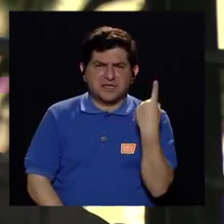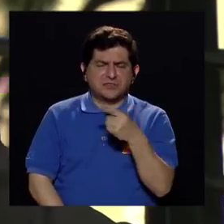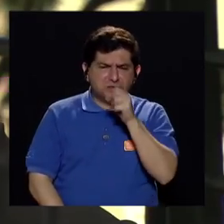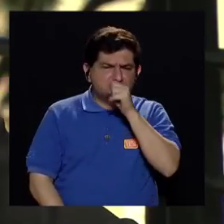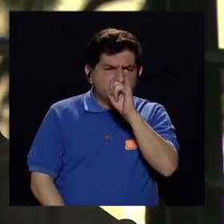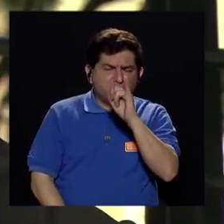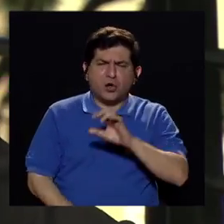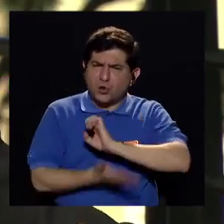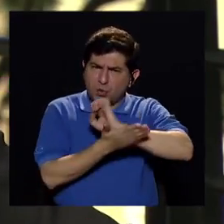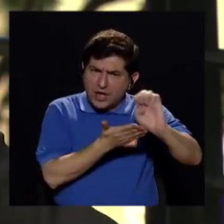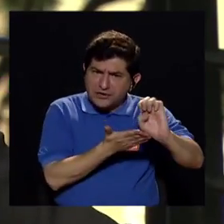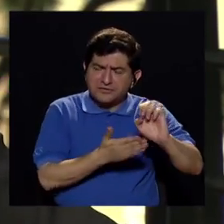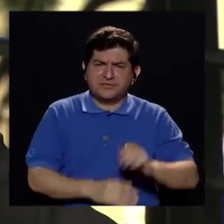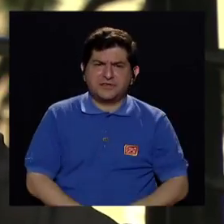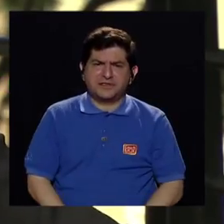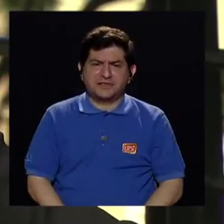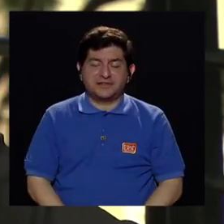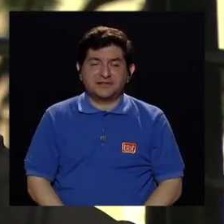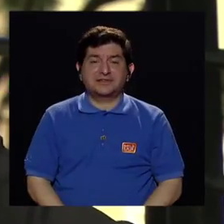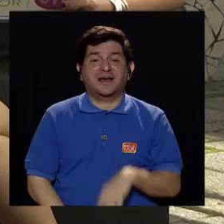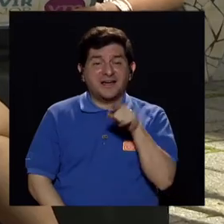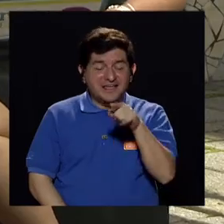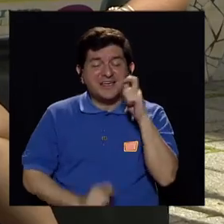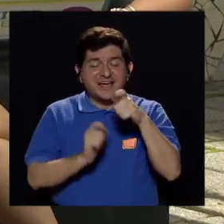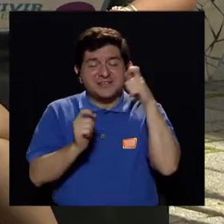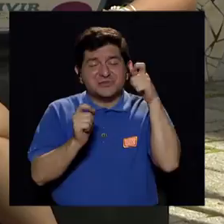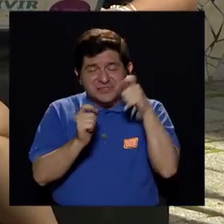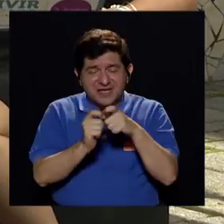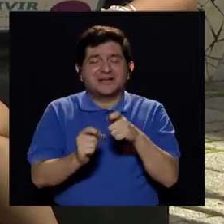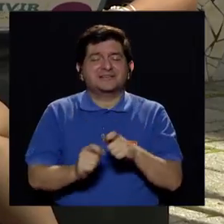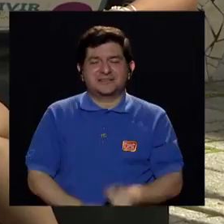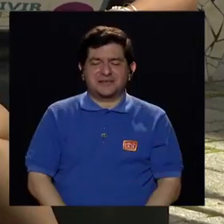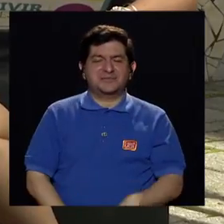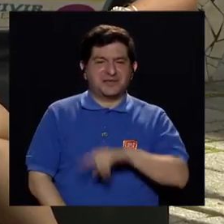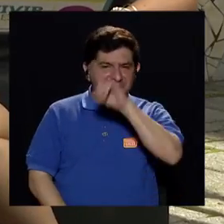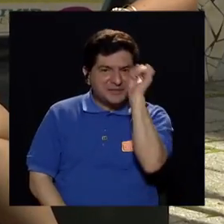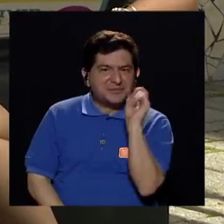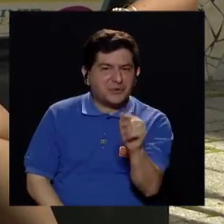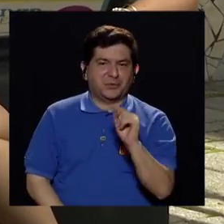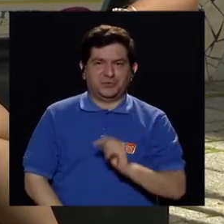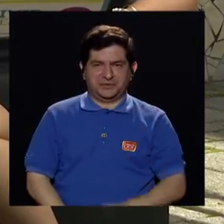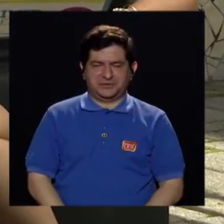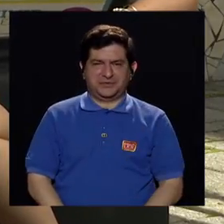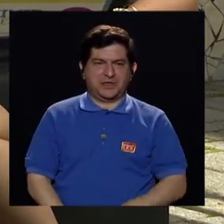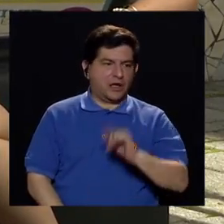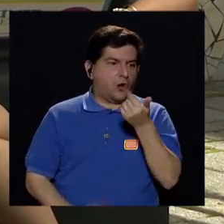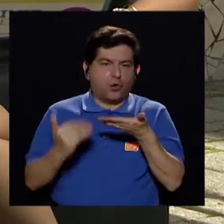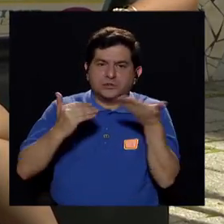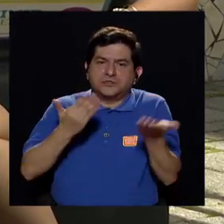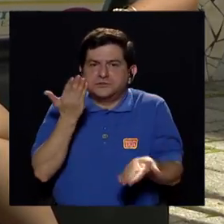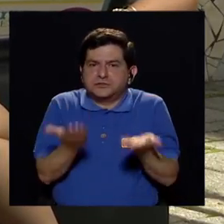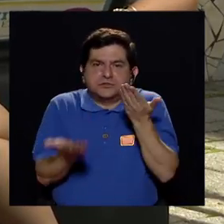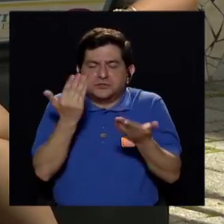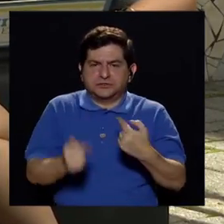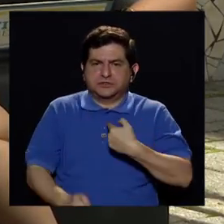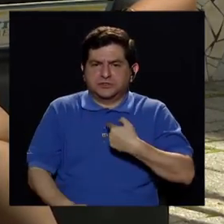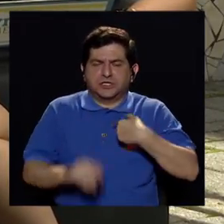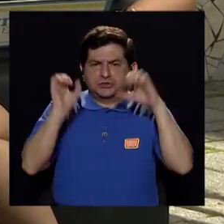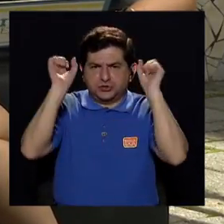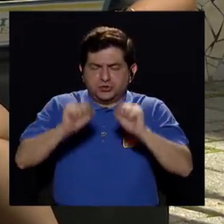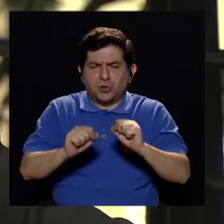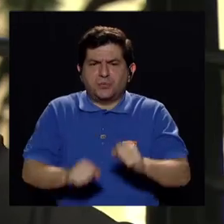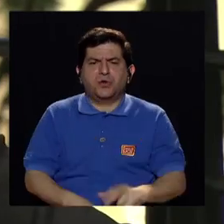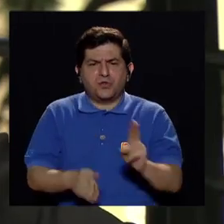lo prevengo. Realmente es que eso sí. Es lo que te quiero preguntar, porque si hay algo más que yo podría, digamos, a lo que podría